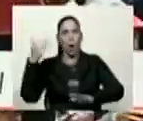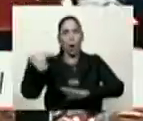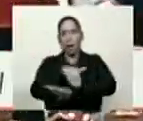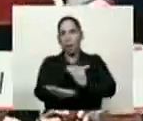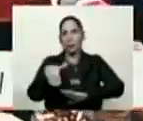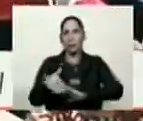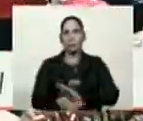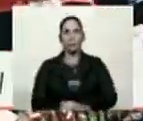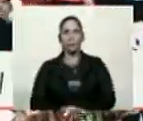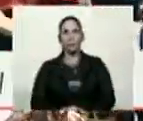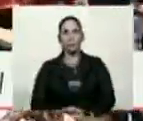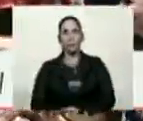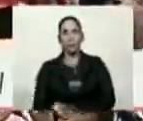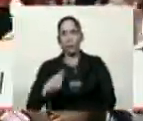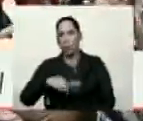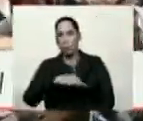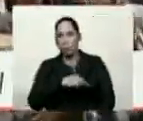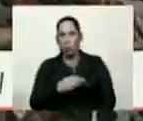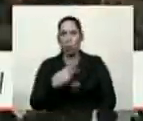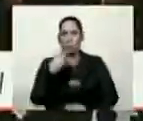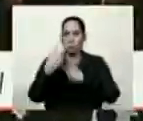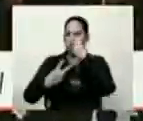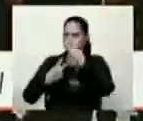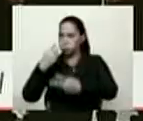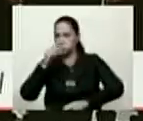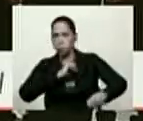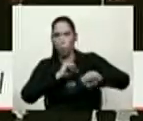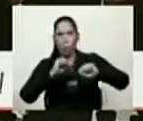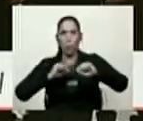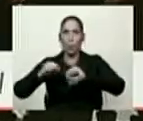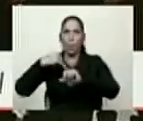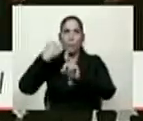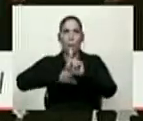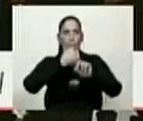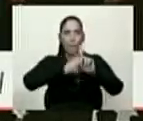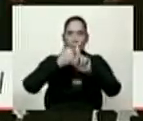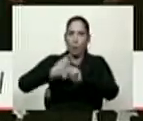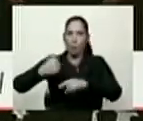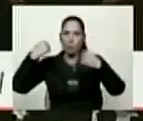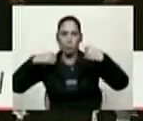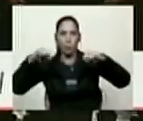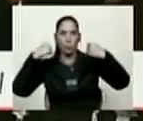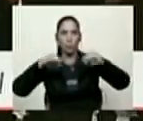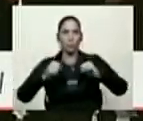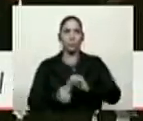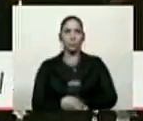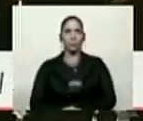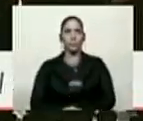Para la calle, andamos movilizados, andamos en combate, preparándonos.